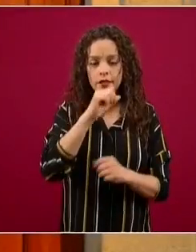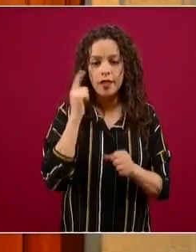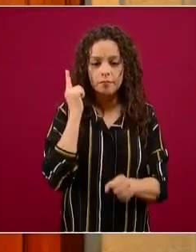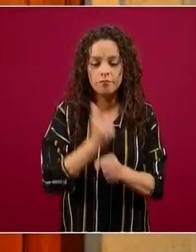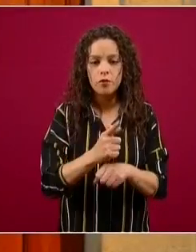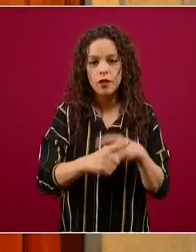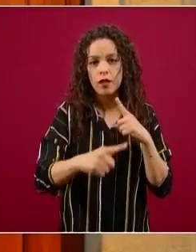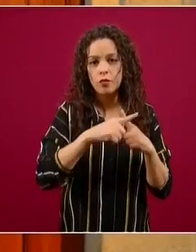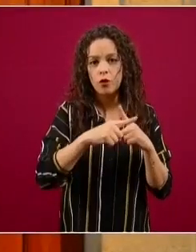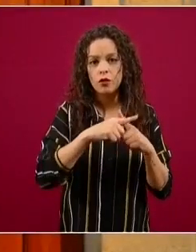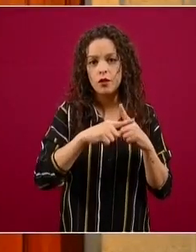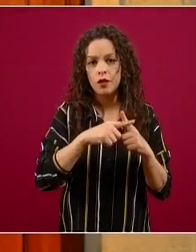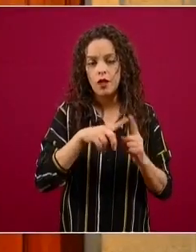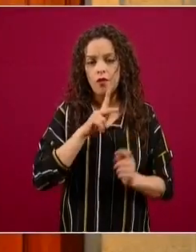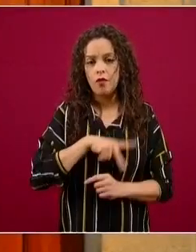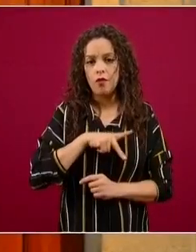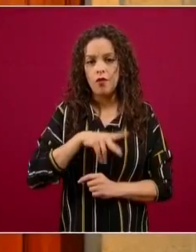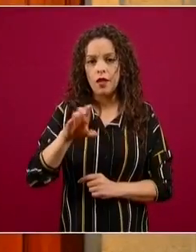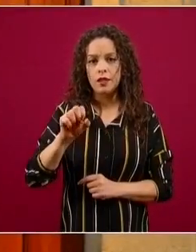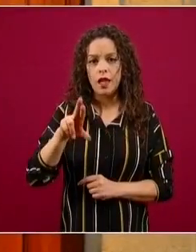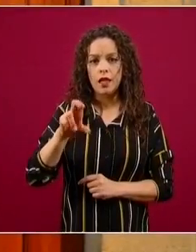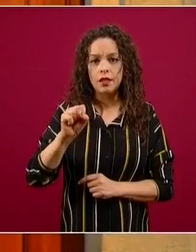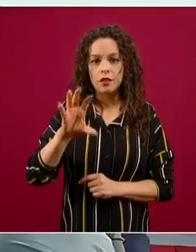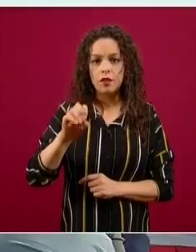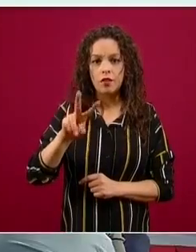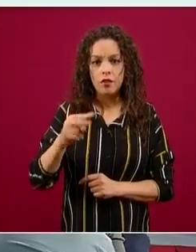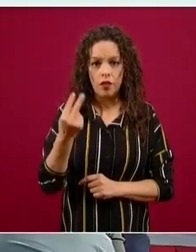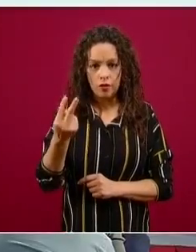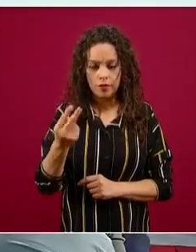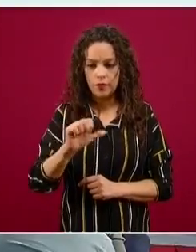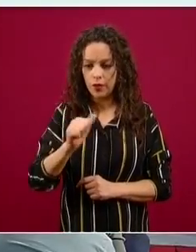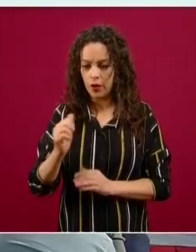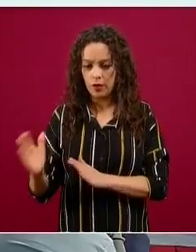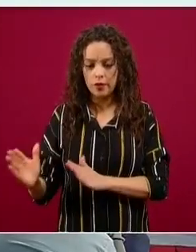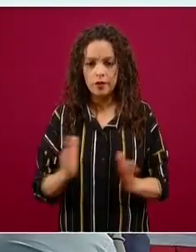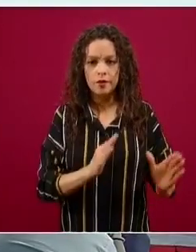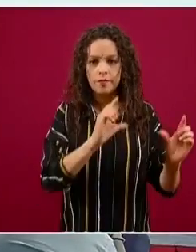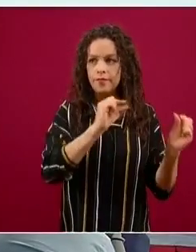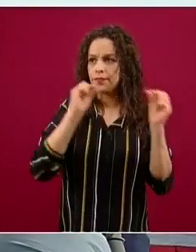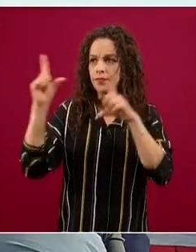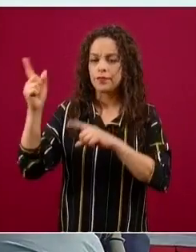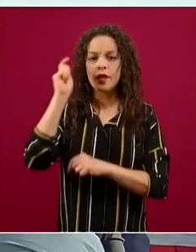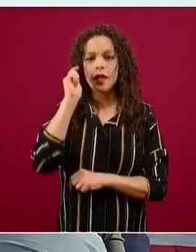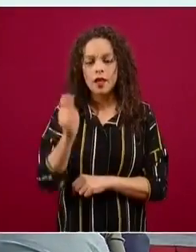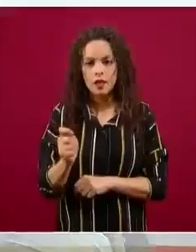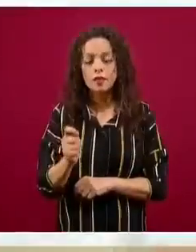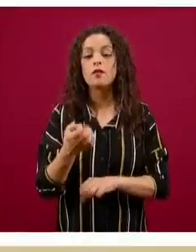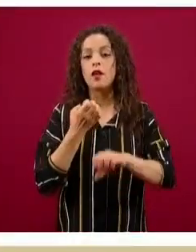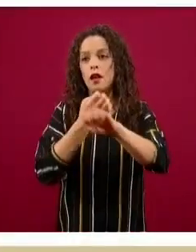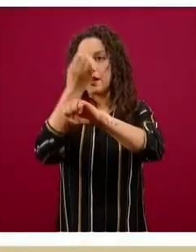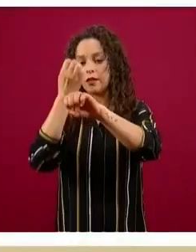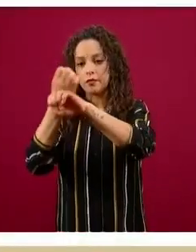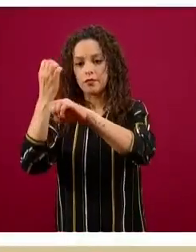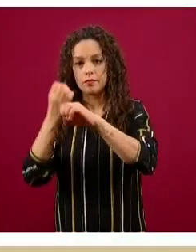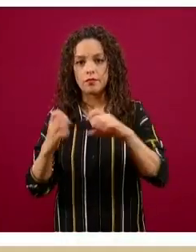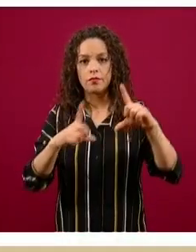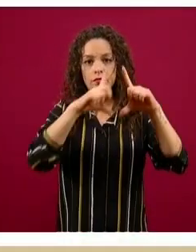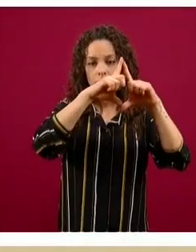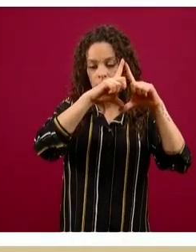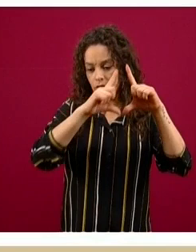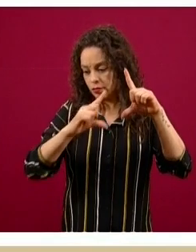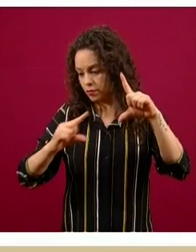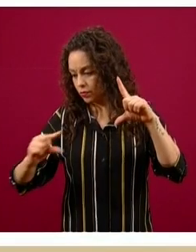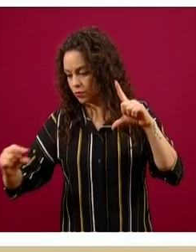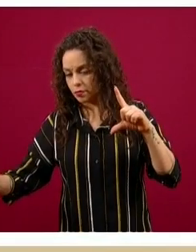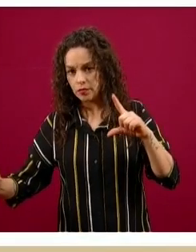SARS-CoV-2. Veamos la siguiente diapositiva, que va a ser la distribución por entidad federativa de todos los casos